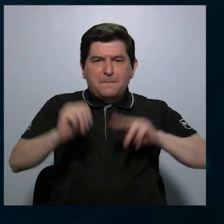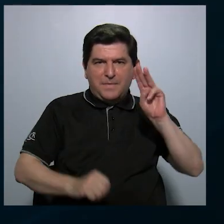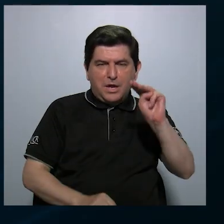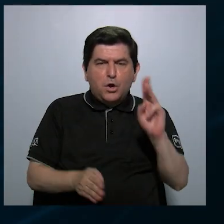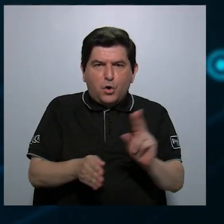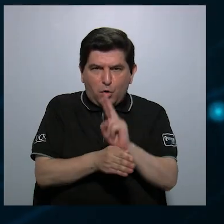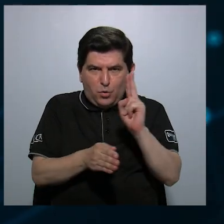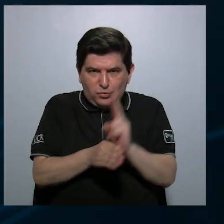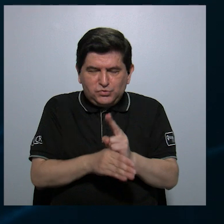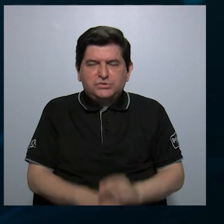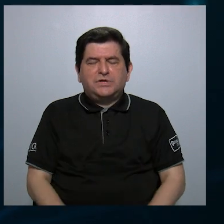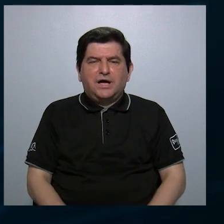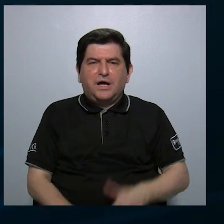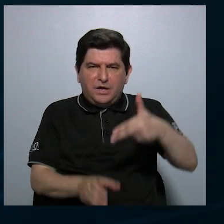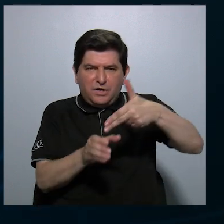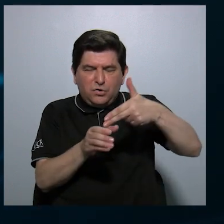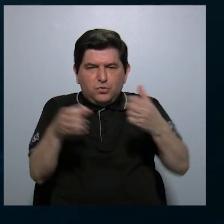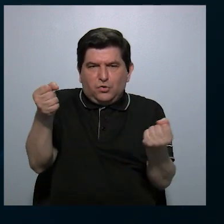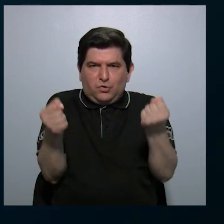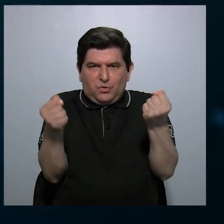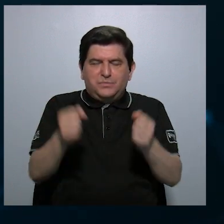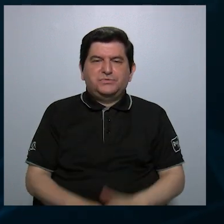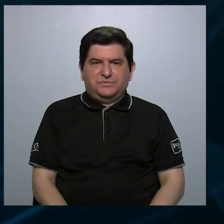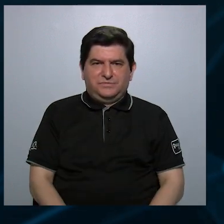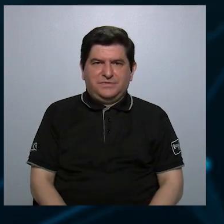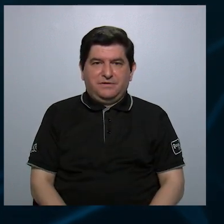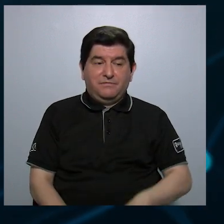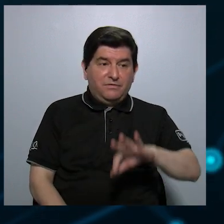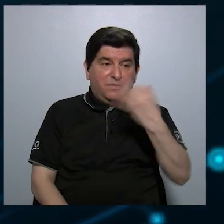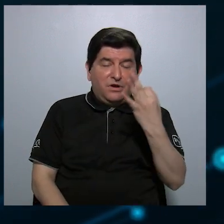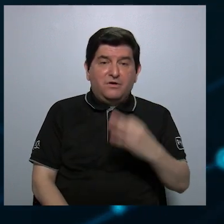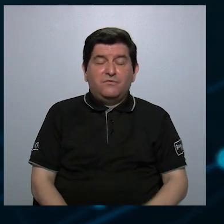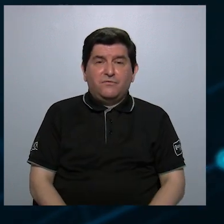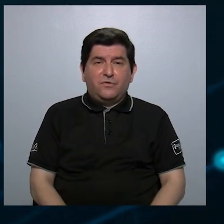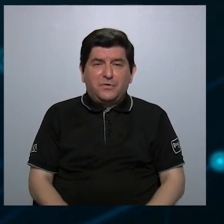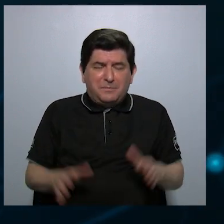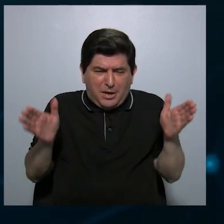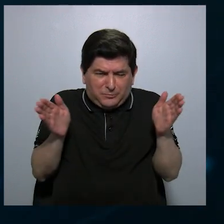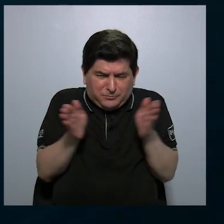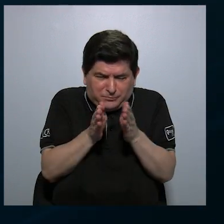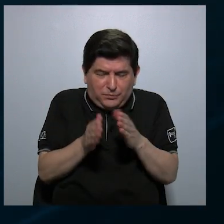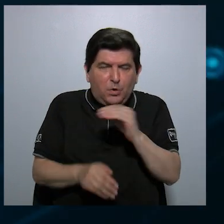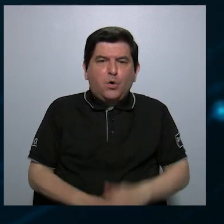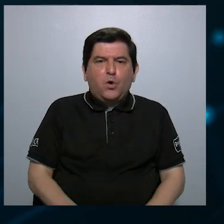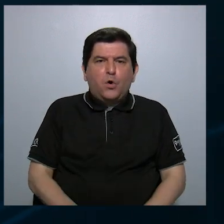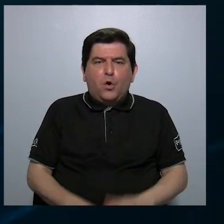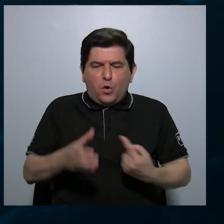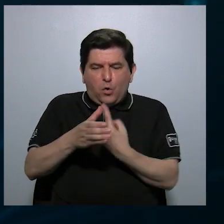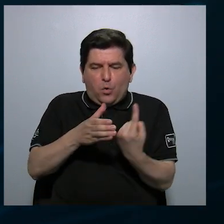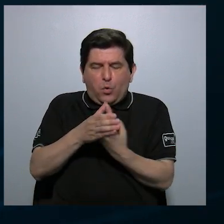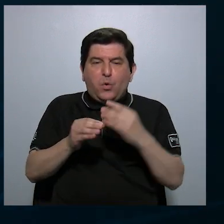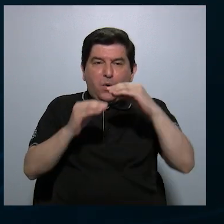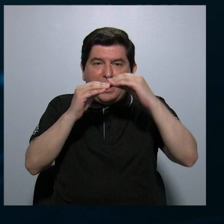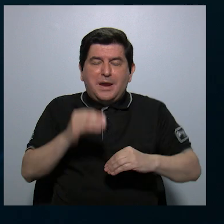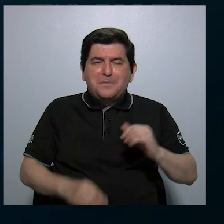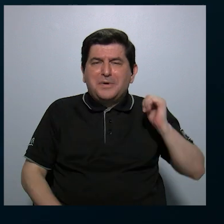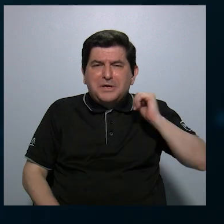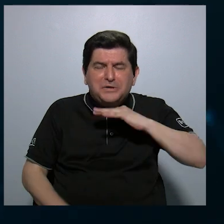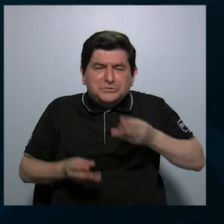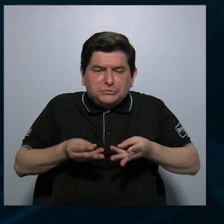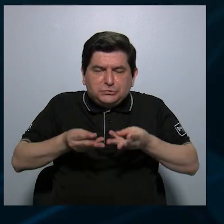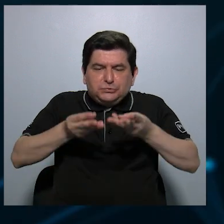El biometano se puede utilizar como combustible para vehículos, ya sea en forma comprimida o licuada, y producir menos